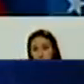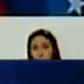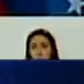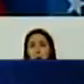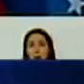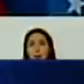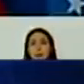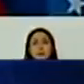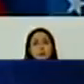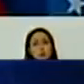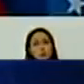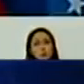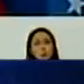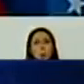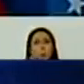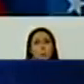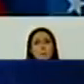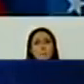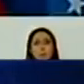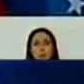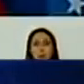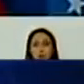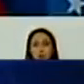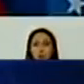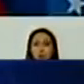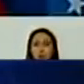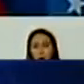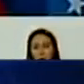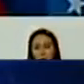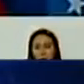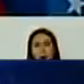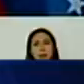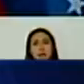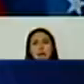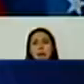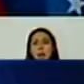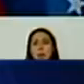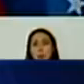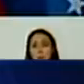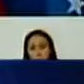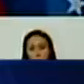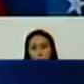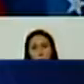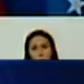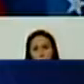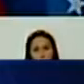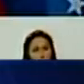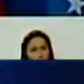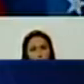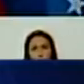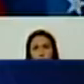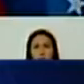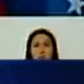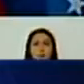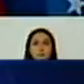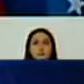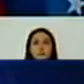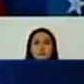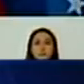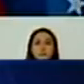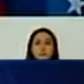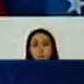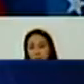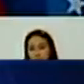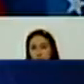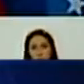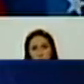que hemos evaluado nosotros acá en el Ministerio Público es que, entre otros estados, pareciera que los